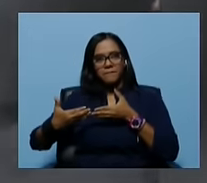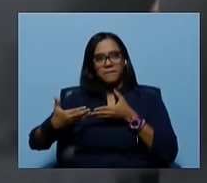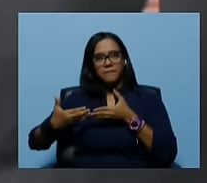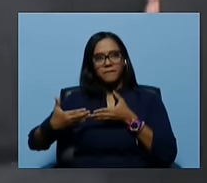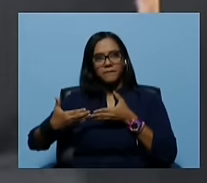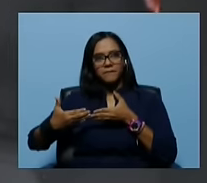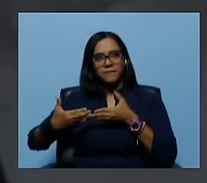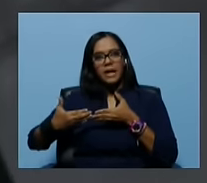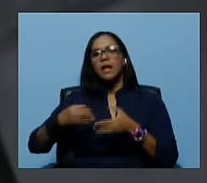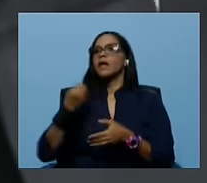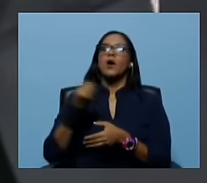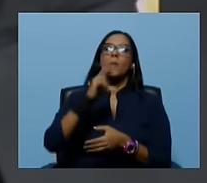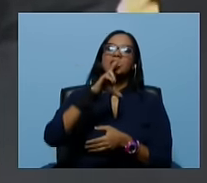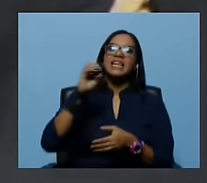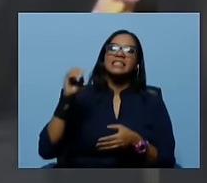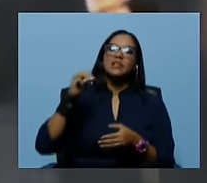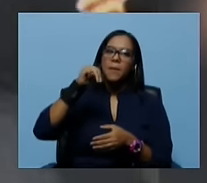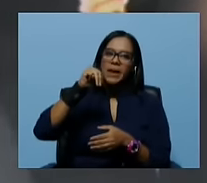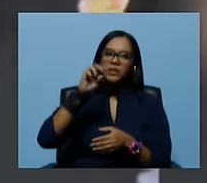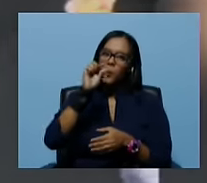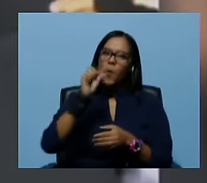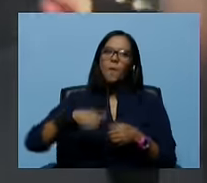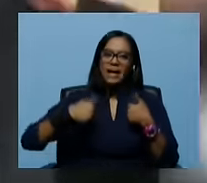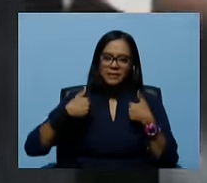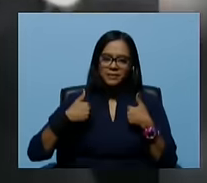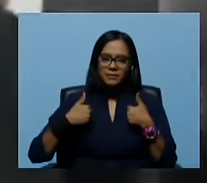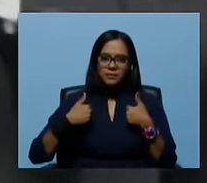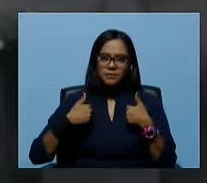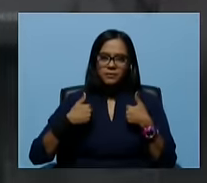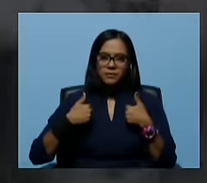Como 300 metros, un poco más.